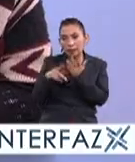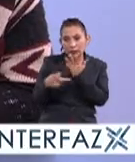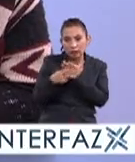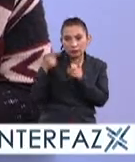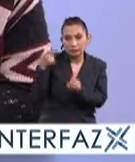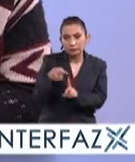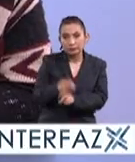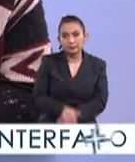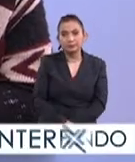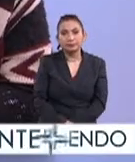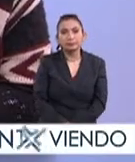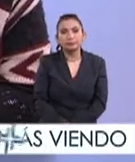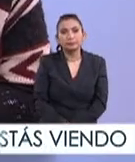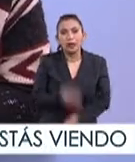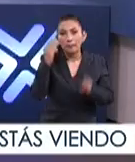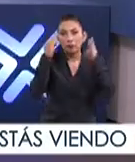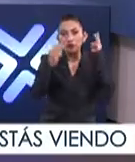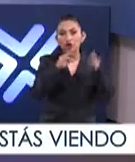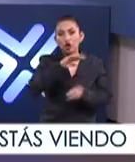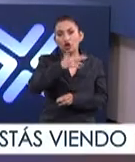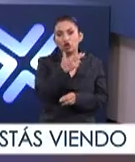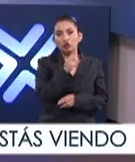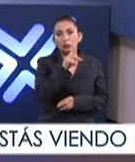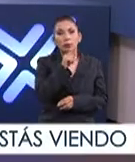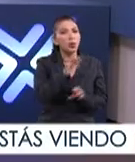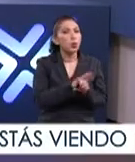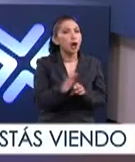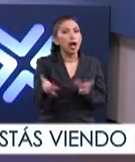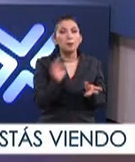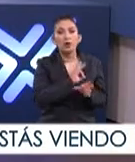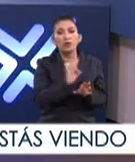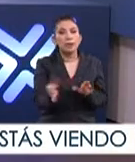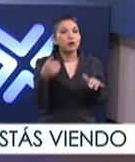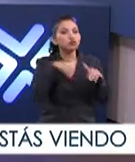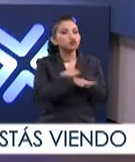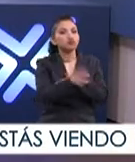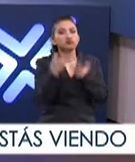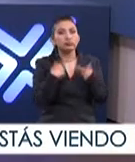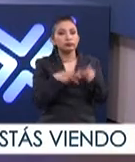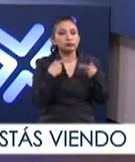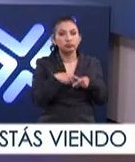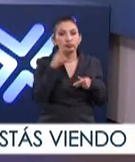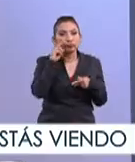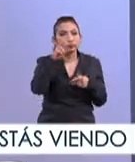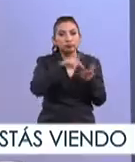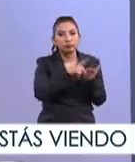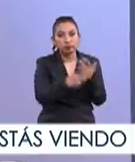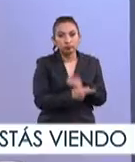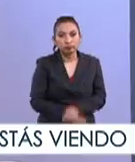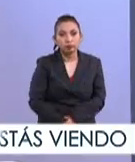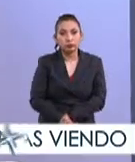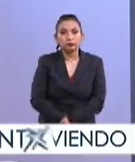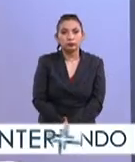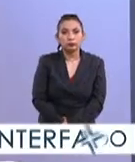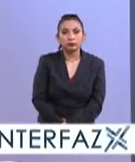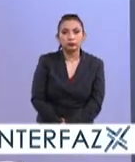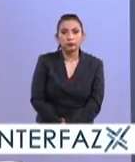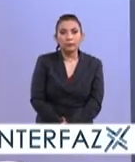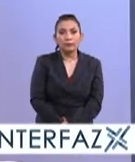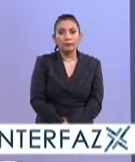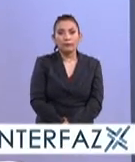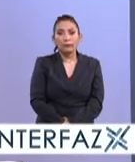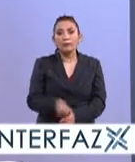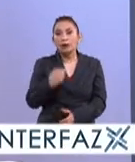en específico. En el Museo del Chopo, ¿cuál es la forma en la que se puede acercar el público a este proyecto? Claro,